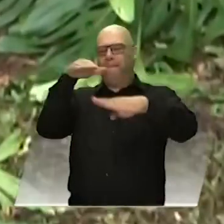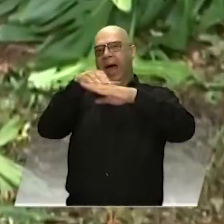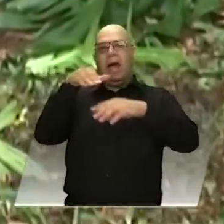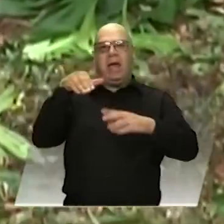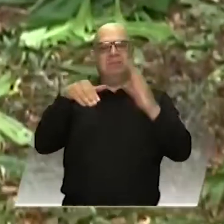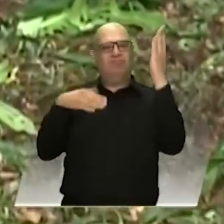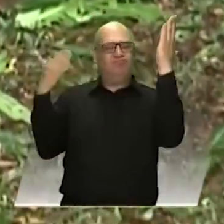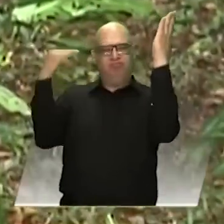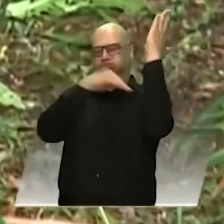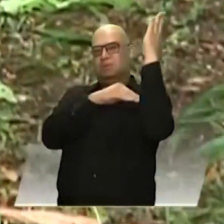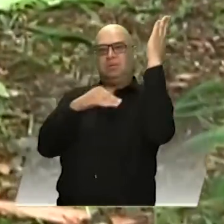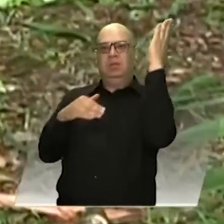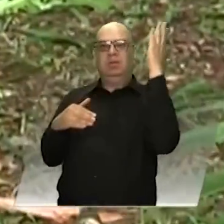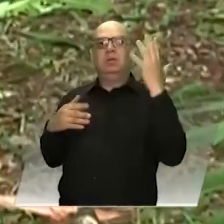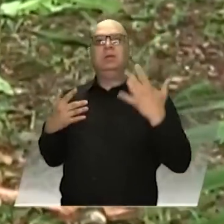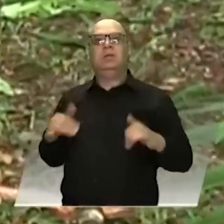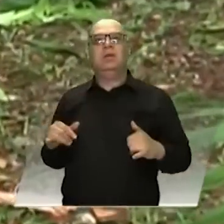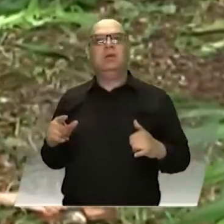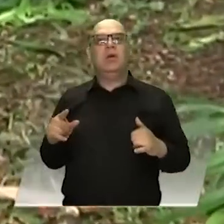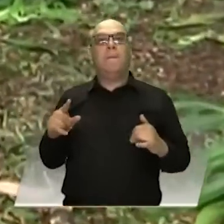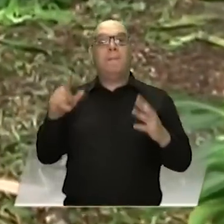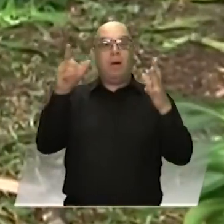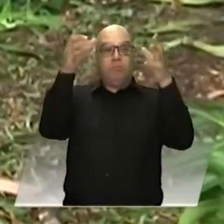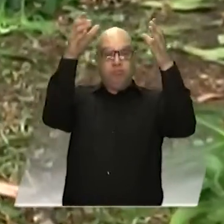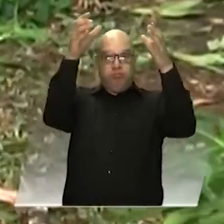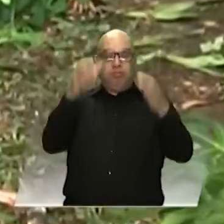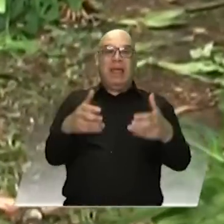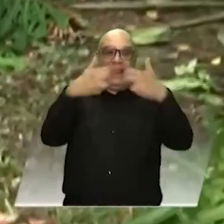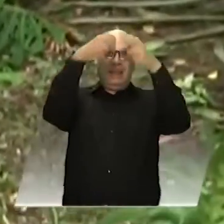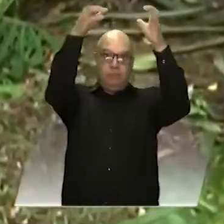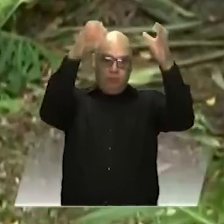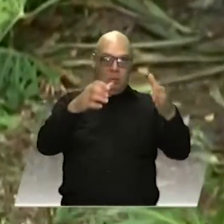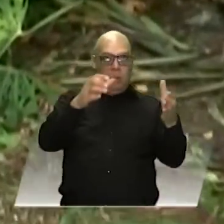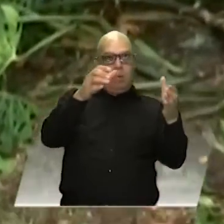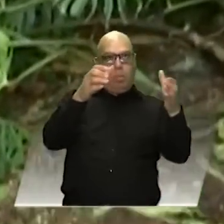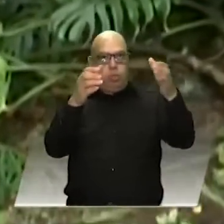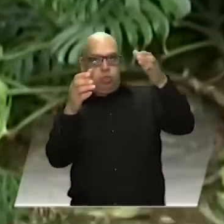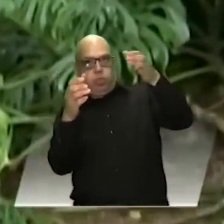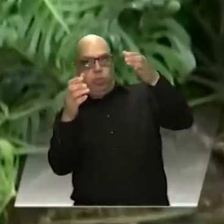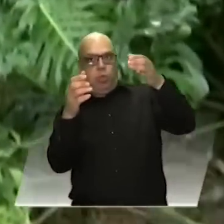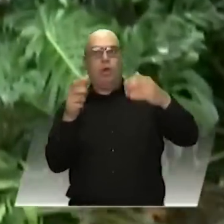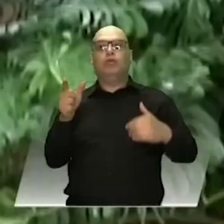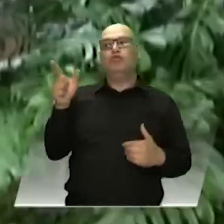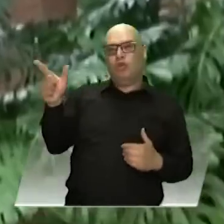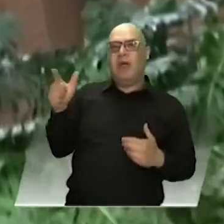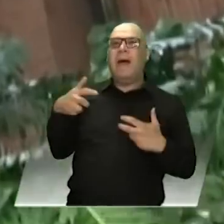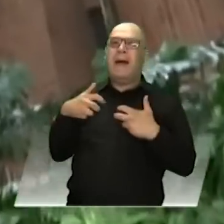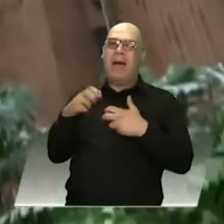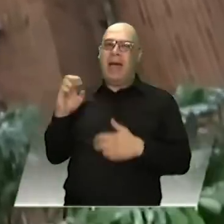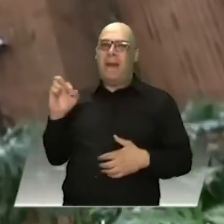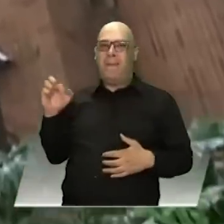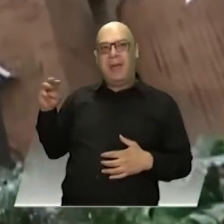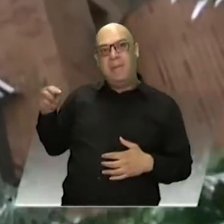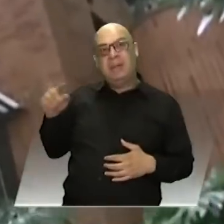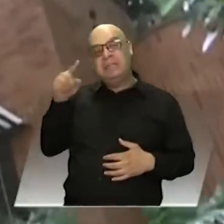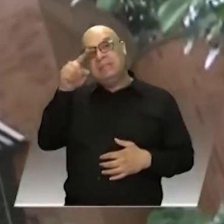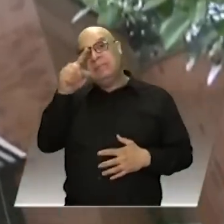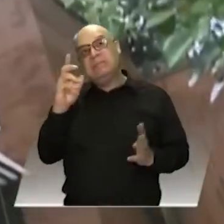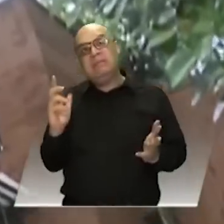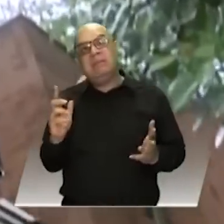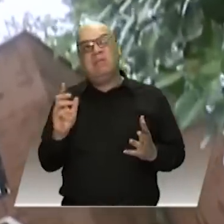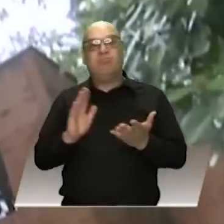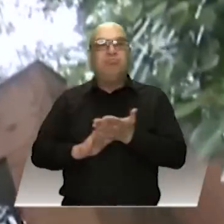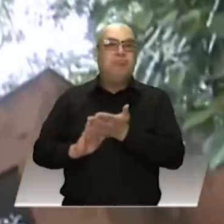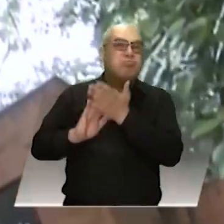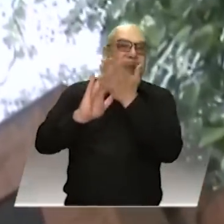logró, bueno, inclinar un poco este poste de energía, que por ahora las autoridades, lo que es Empresas Públicas de Medellín, no ha intervenido, ya que están pues obviamente organizando todo el